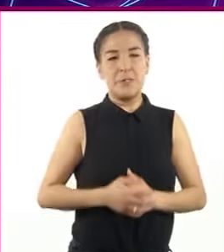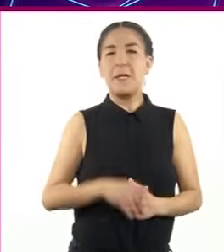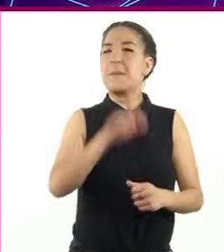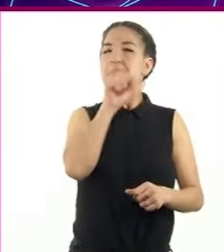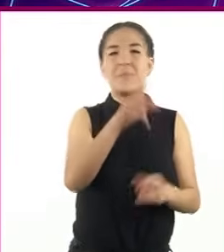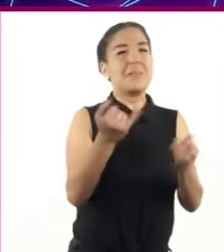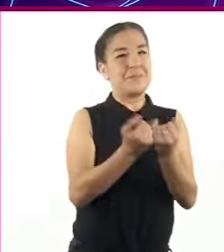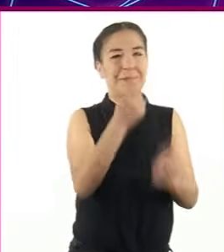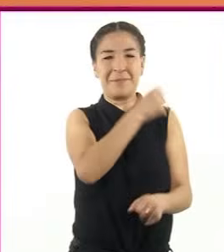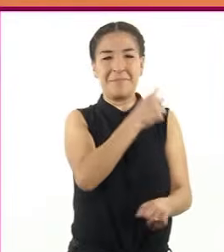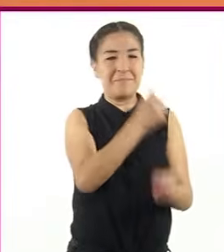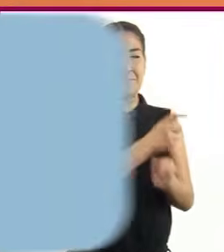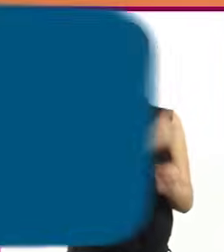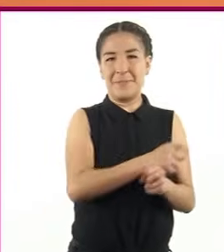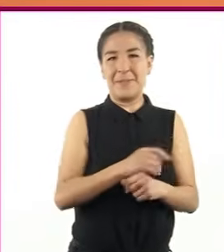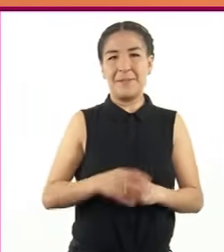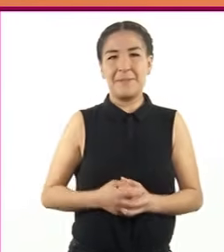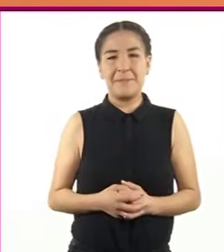la primera expresión.